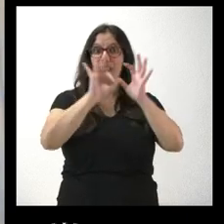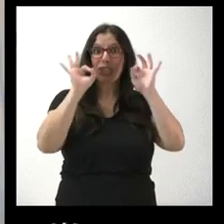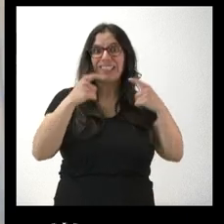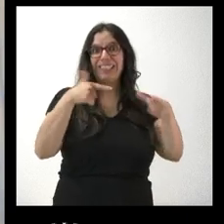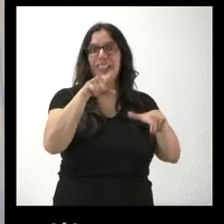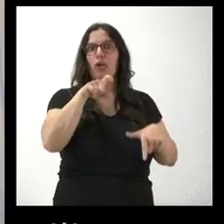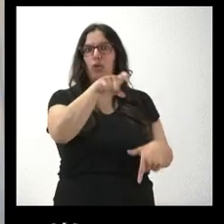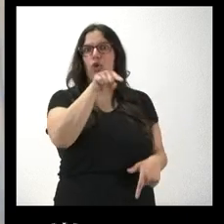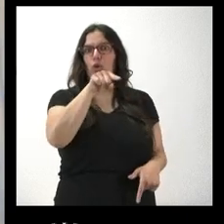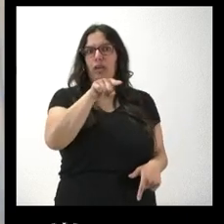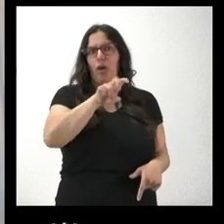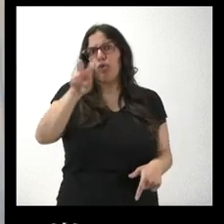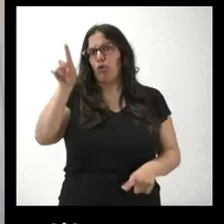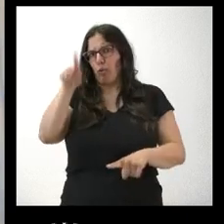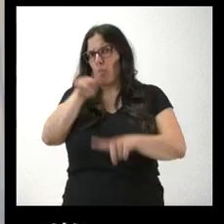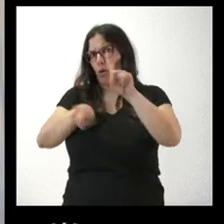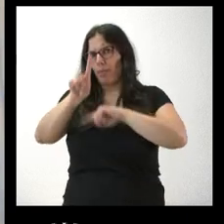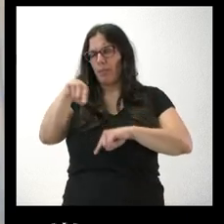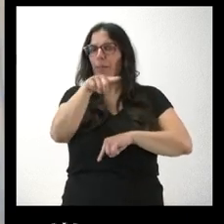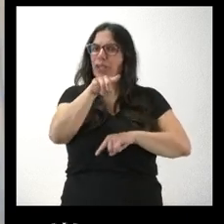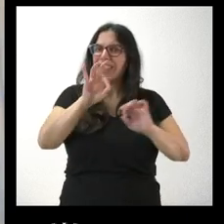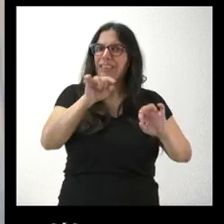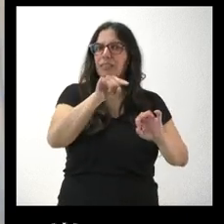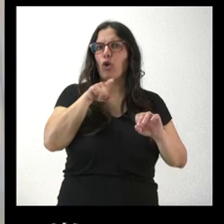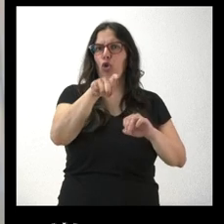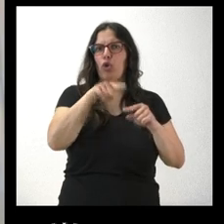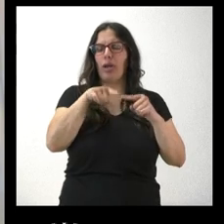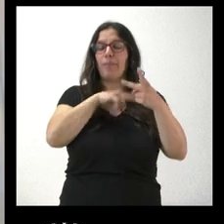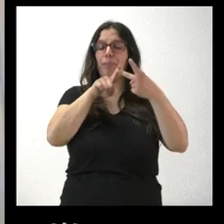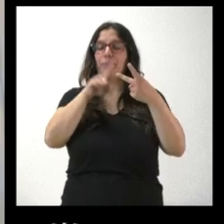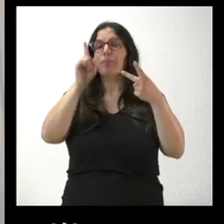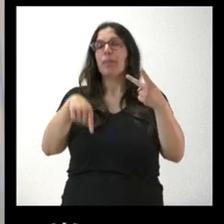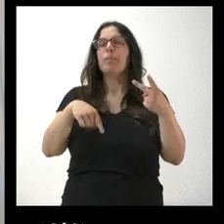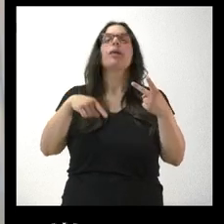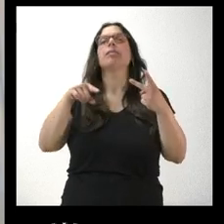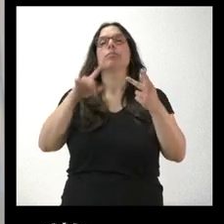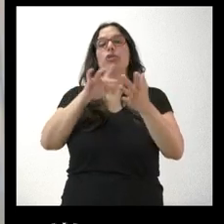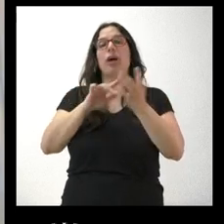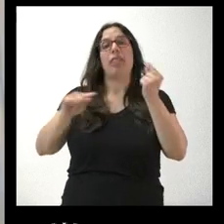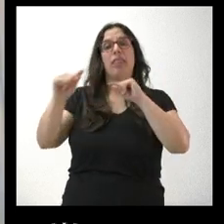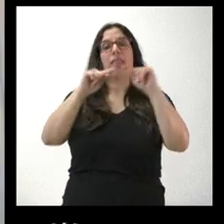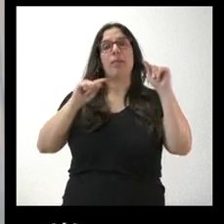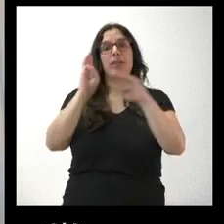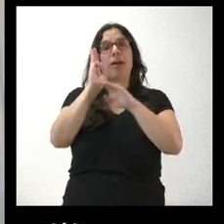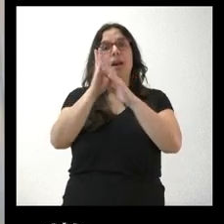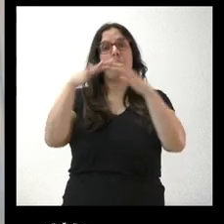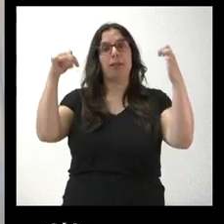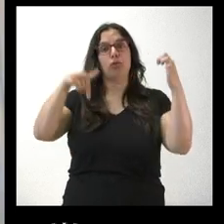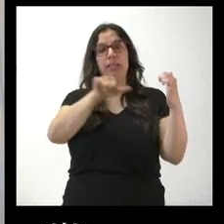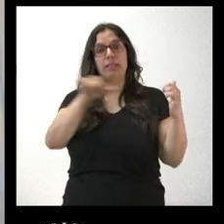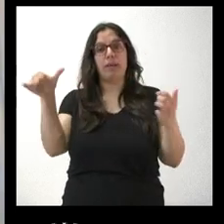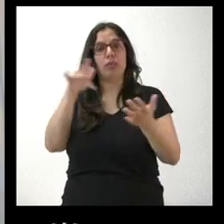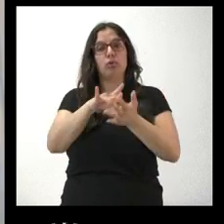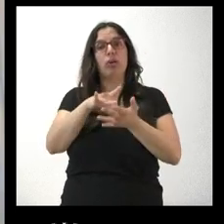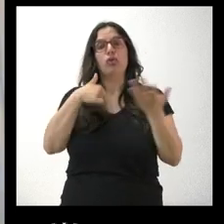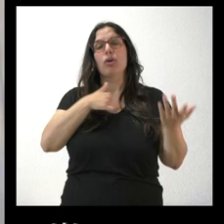pero muy particularmente en ecología. Y después, al hilo también de un debate parlamentario que se ha producido esta semana,